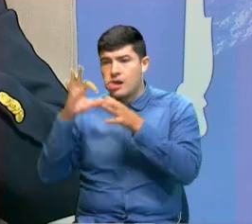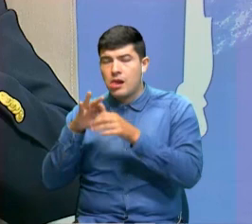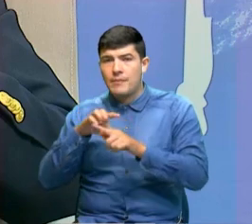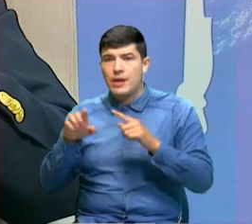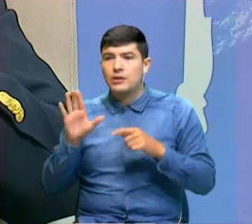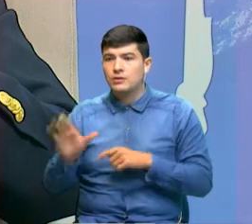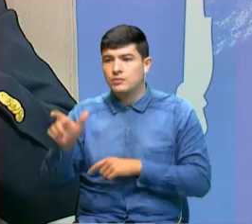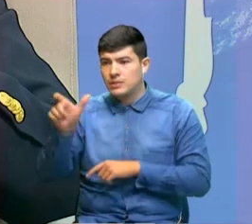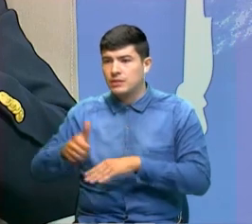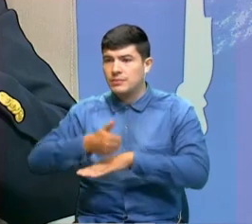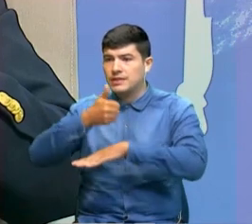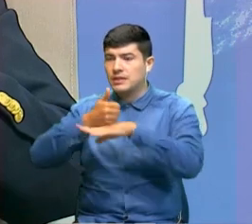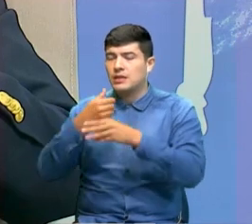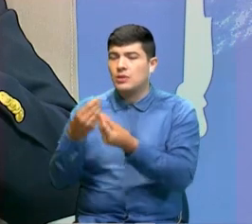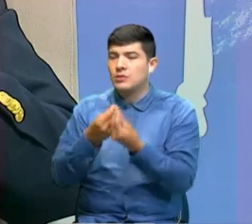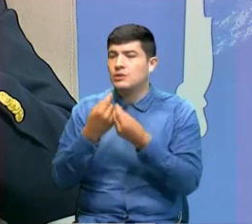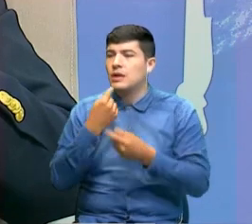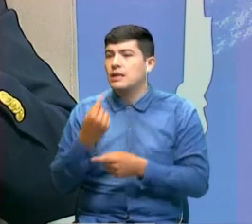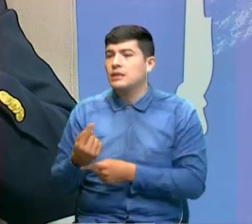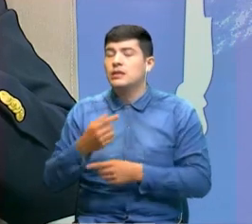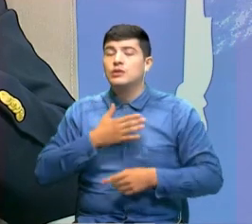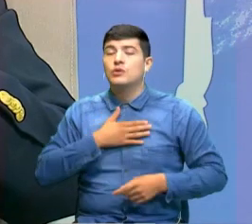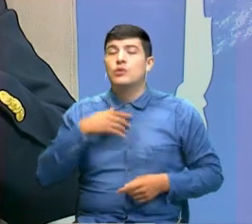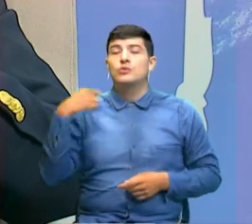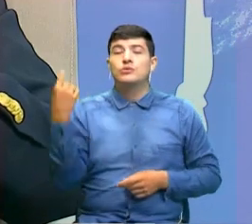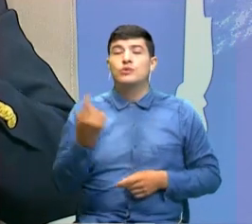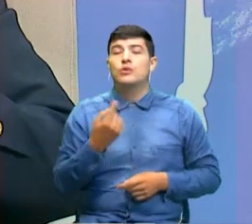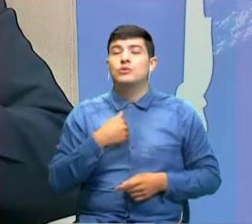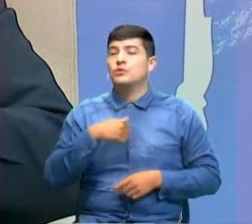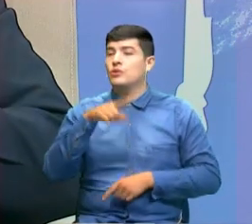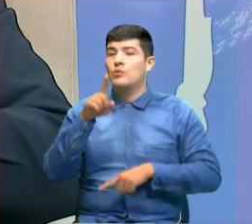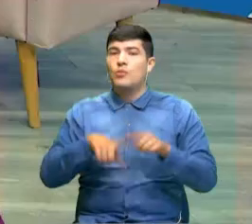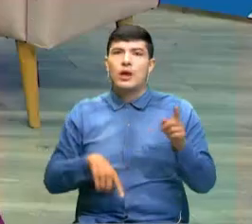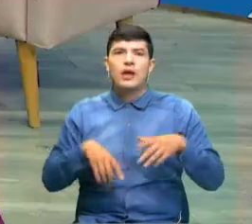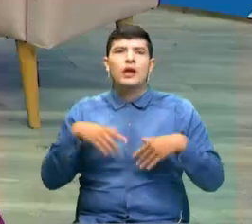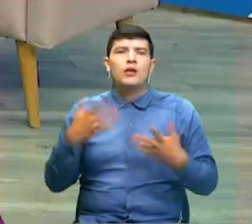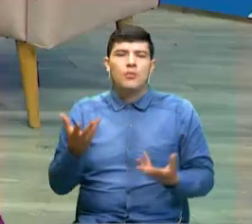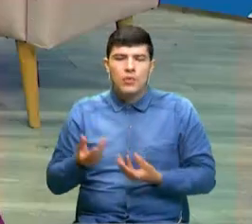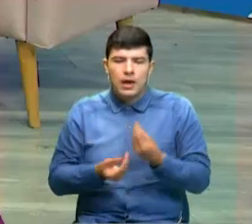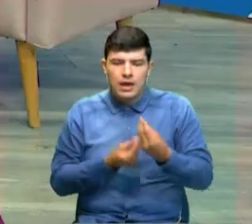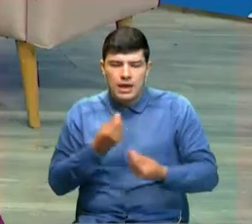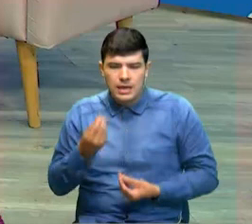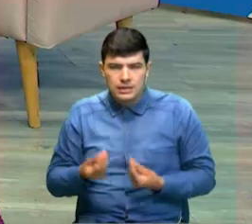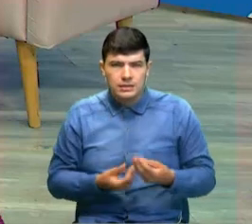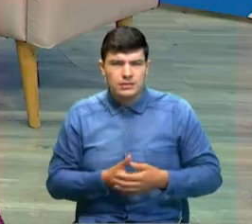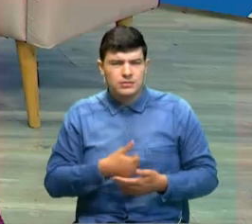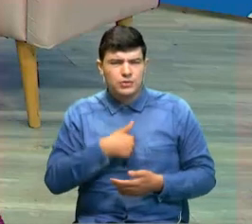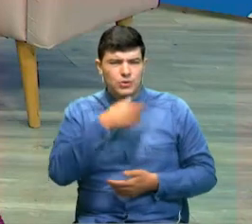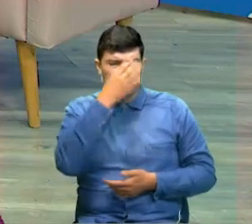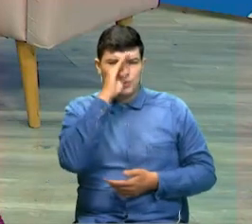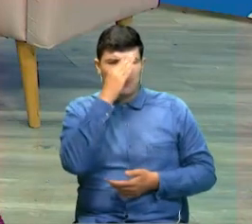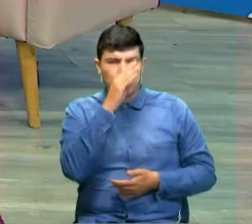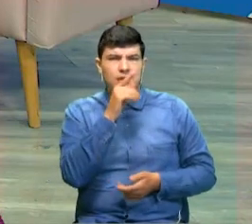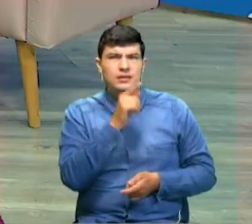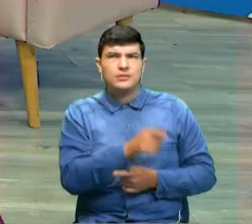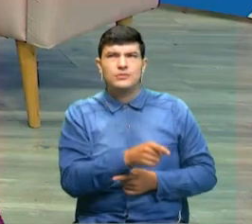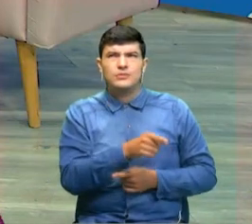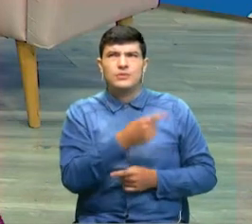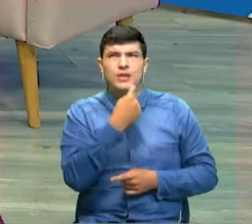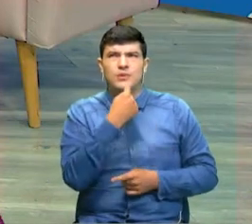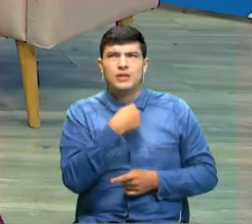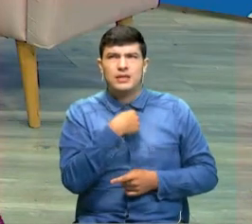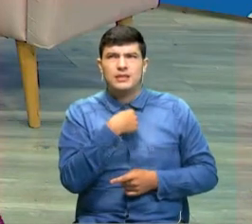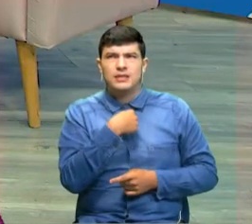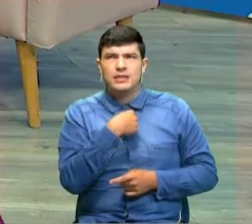presidente del consejo dice que él solo no puede. ¿Qué podemos hacer? Me causa inquietud esto que